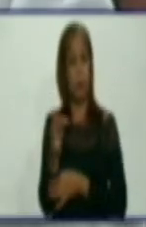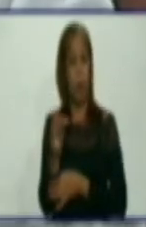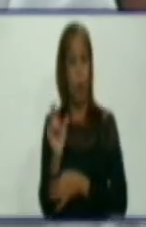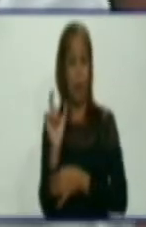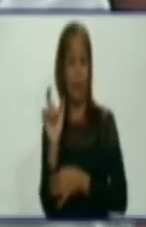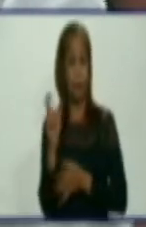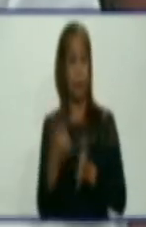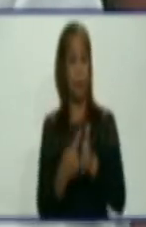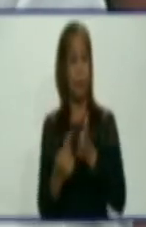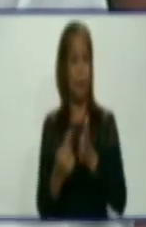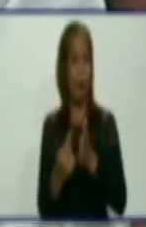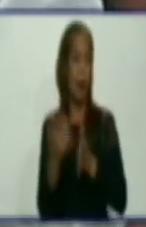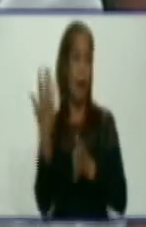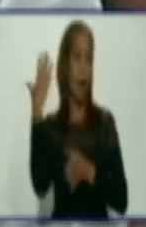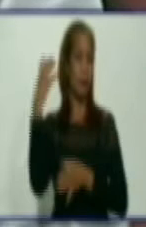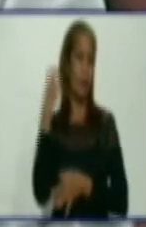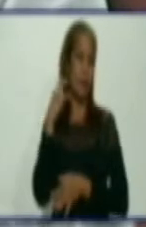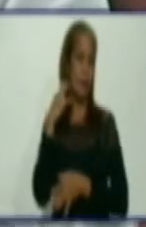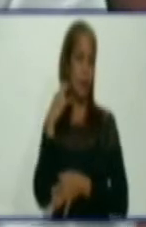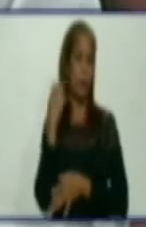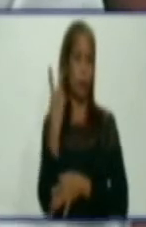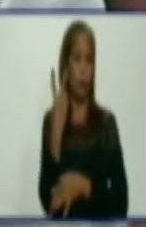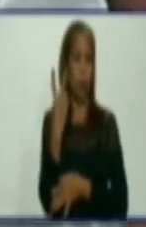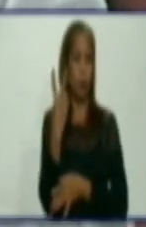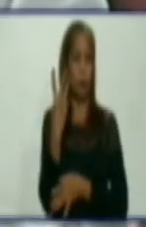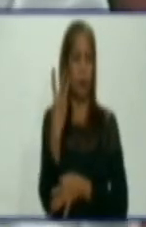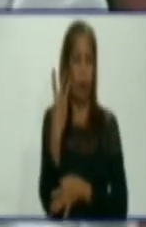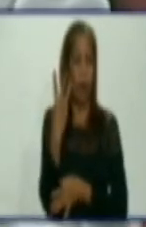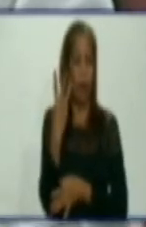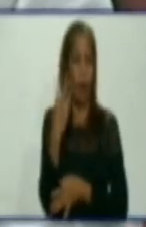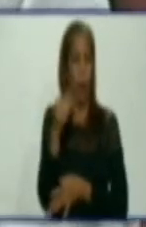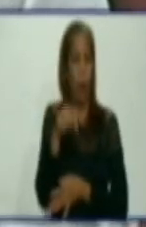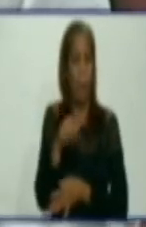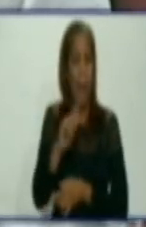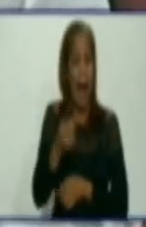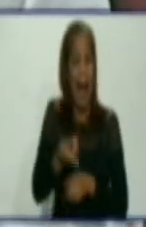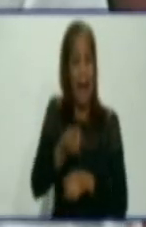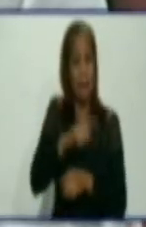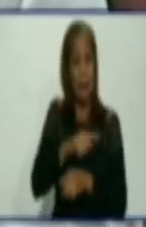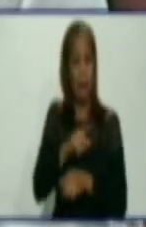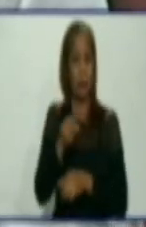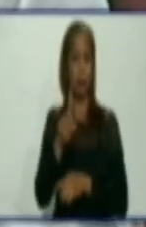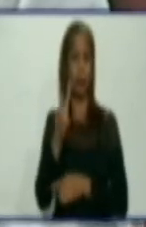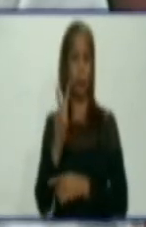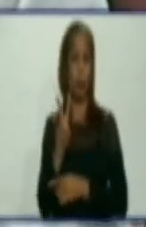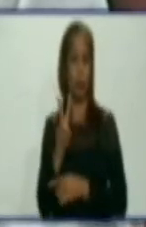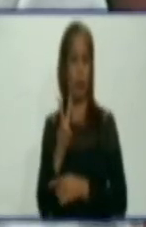pasaba de 2 o 3 casos. Ayer tuvo 12 casos. Sí, en el día de hoy vamos a tener 12 casos.